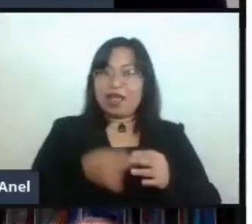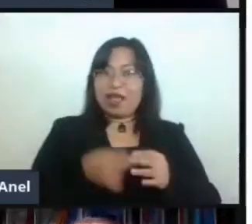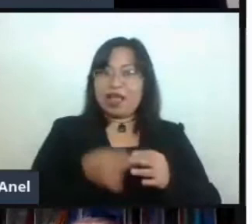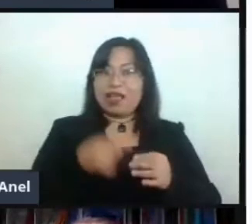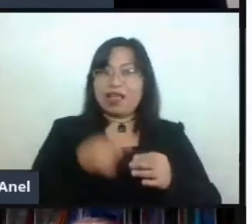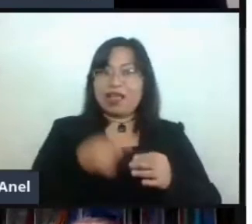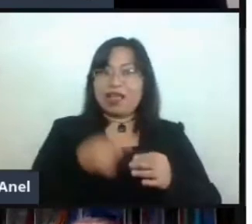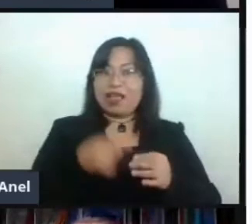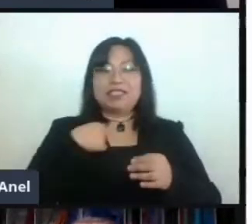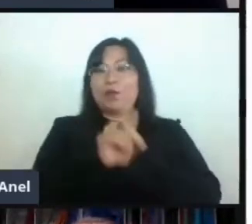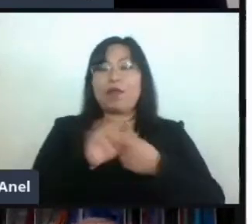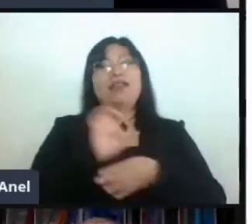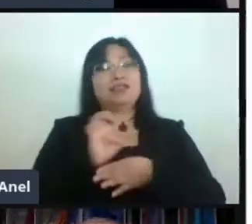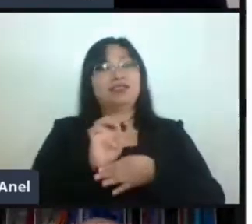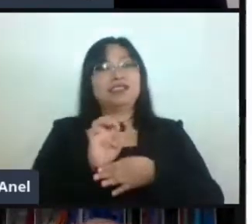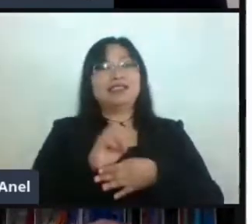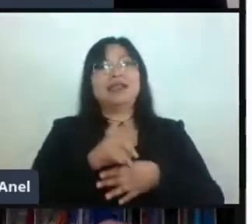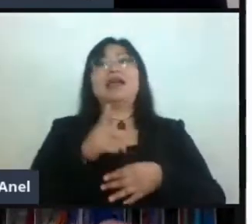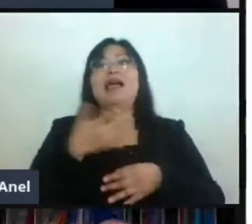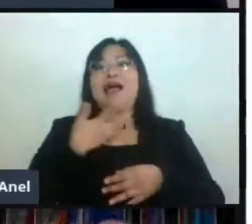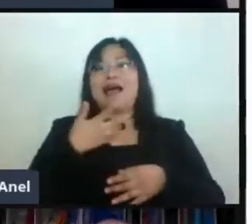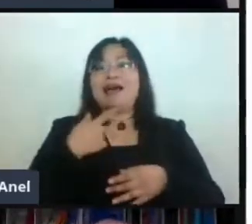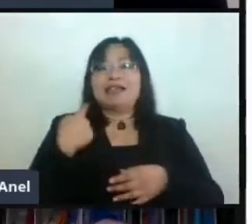son las más